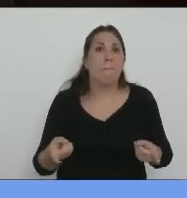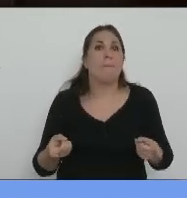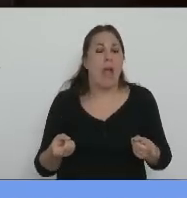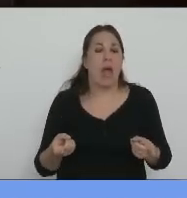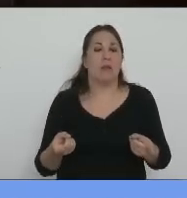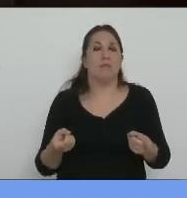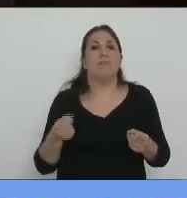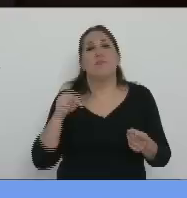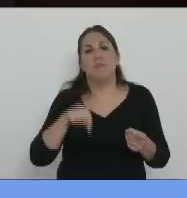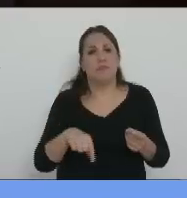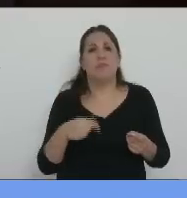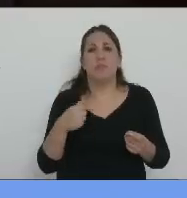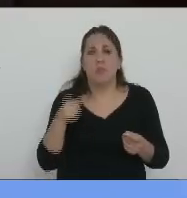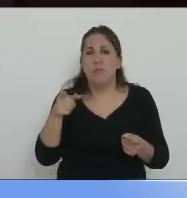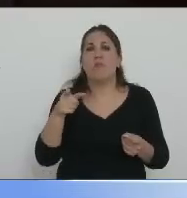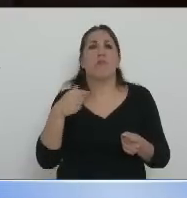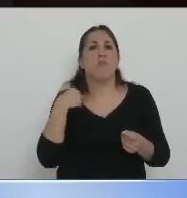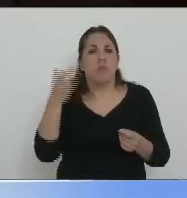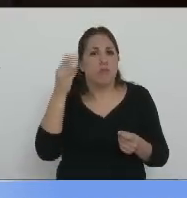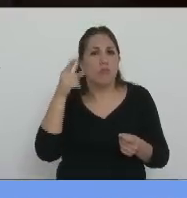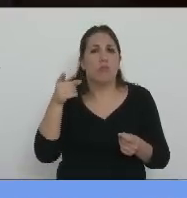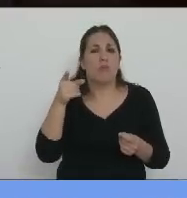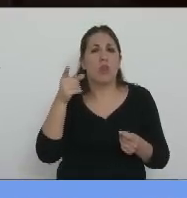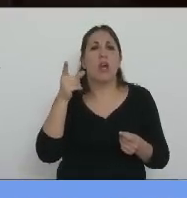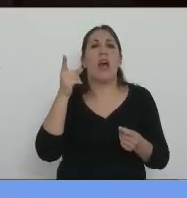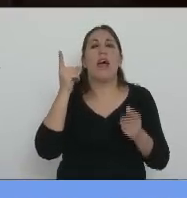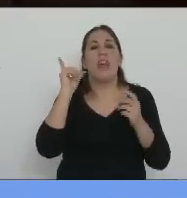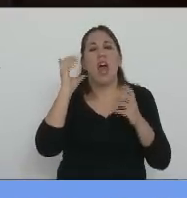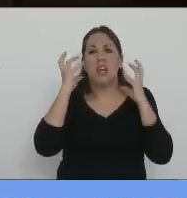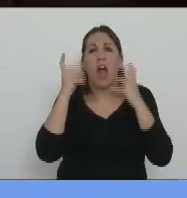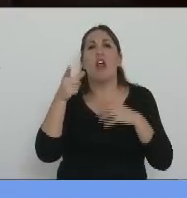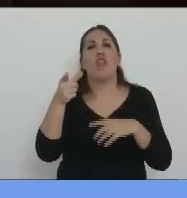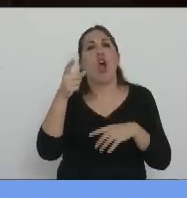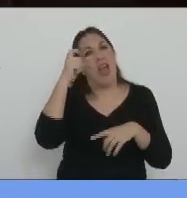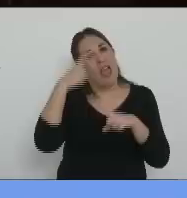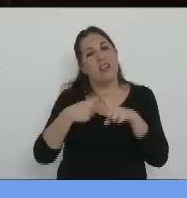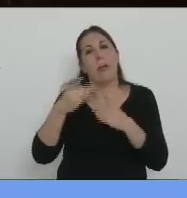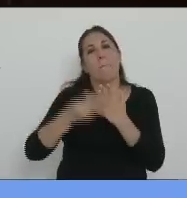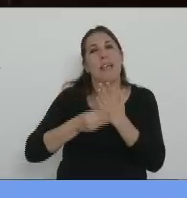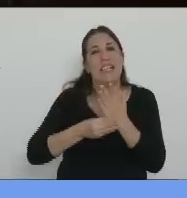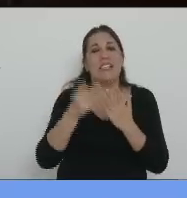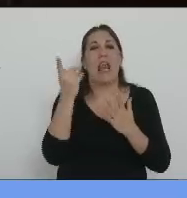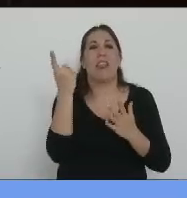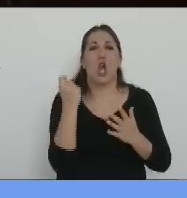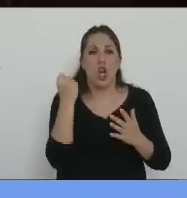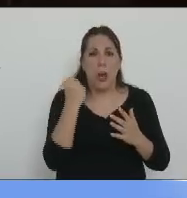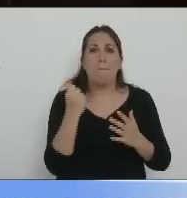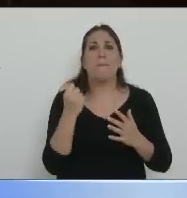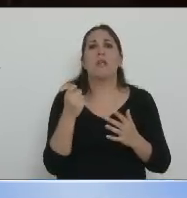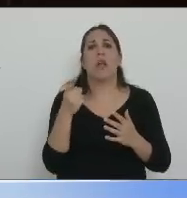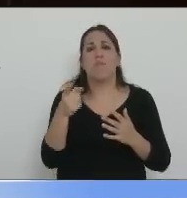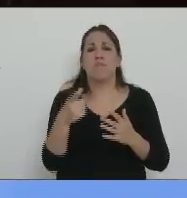alguien que había escuchado por radio a una ex ministra de economía dar cifras me llama la atención que la